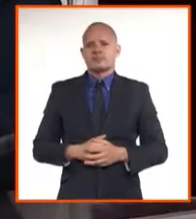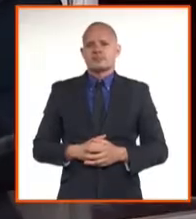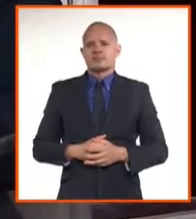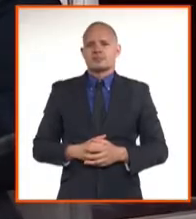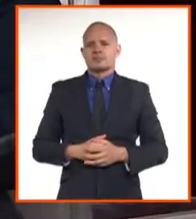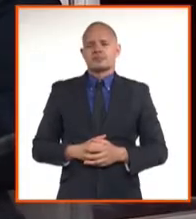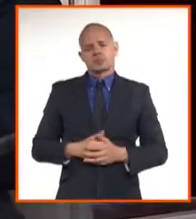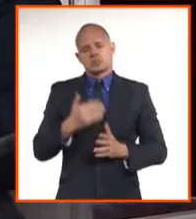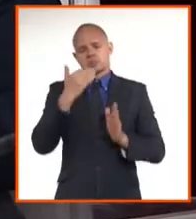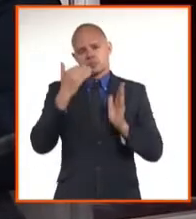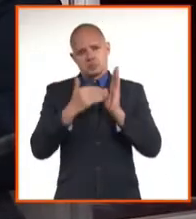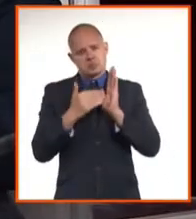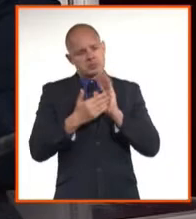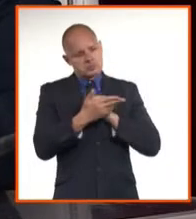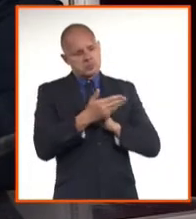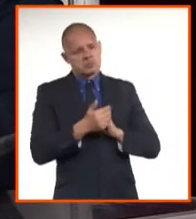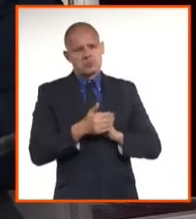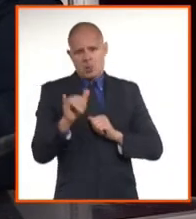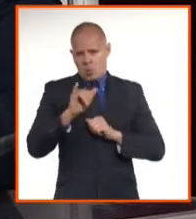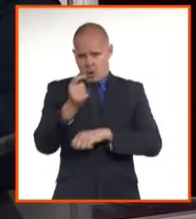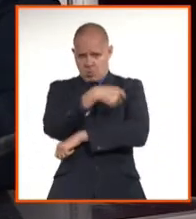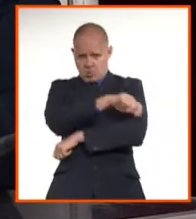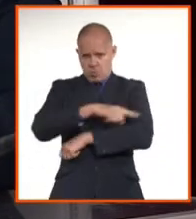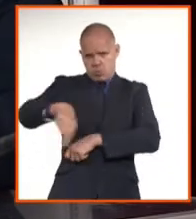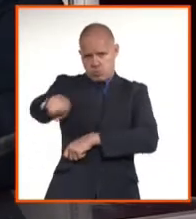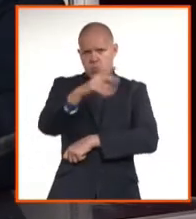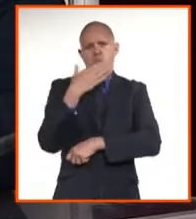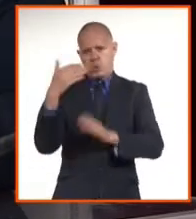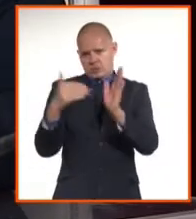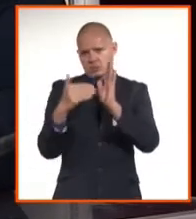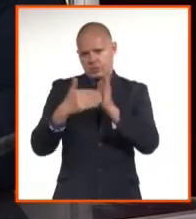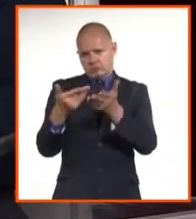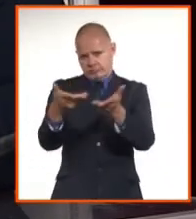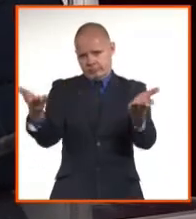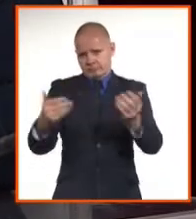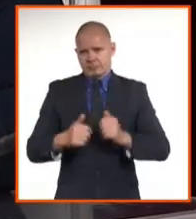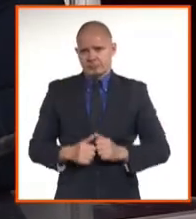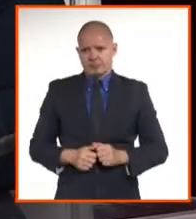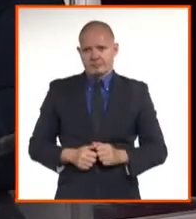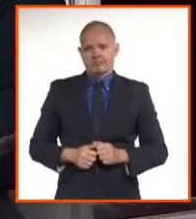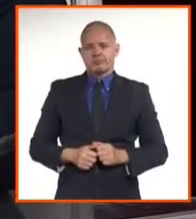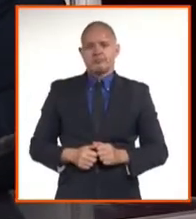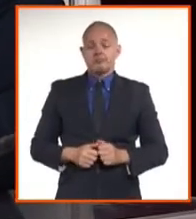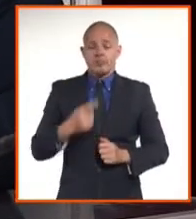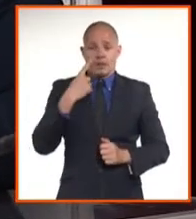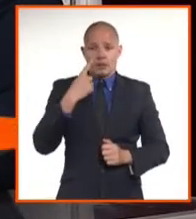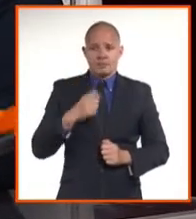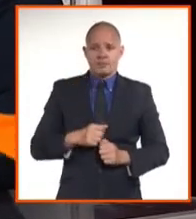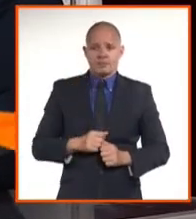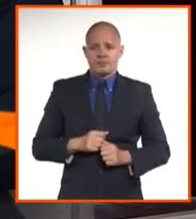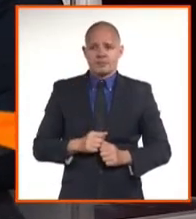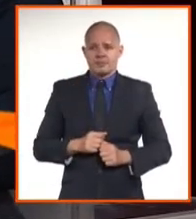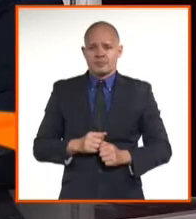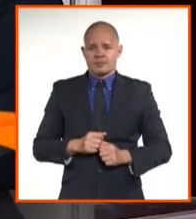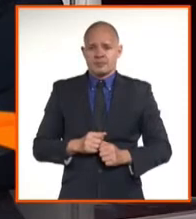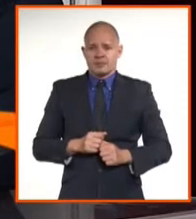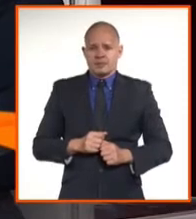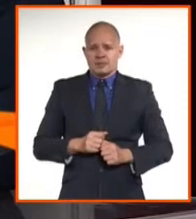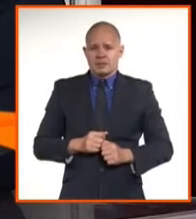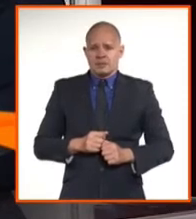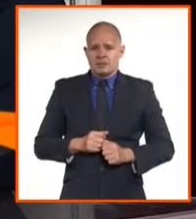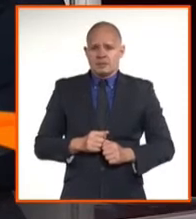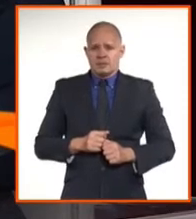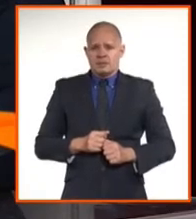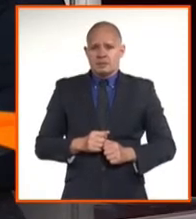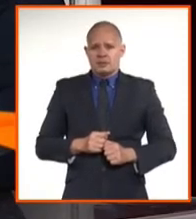que sigue atentamente estos temas relacionados con el sistema eléctrico. El bloque 2 de Felton, como se